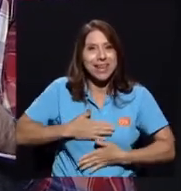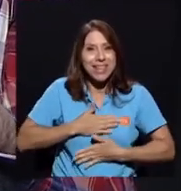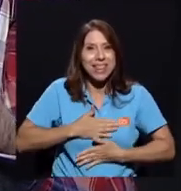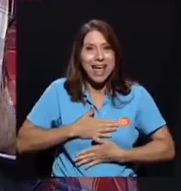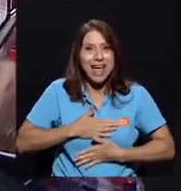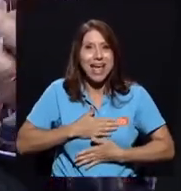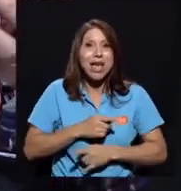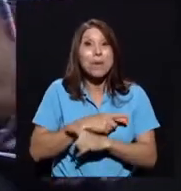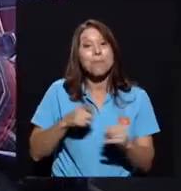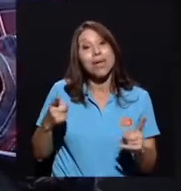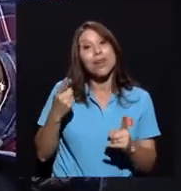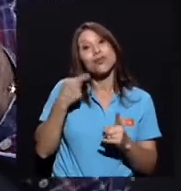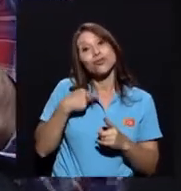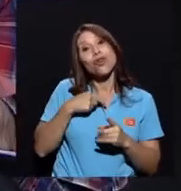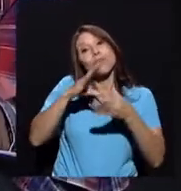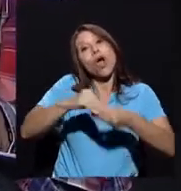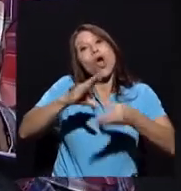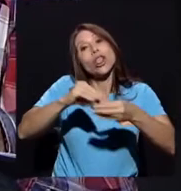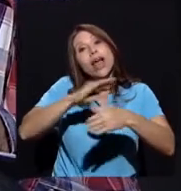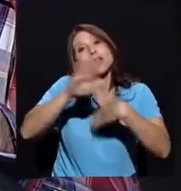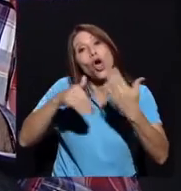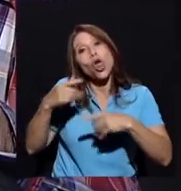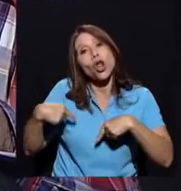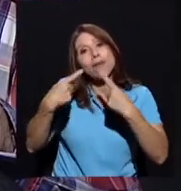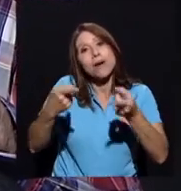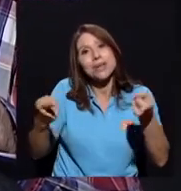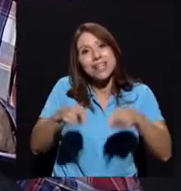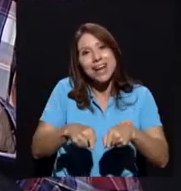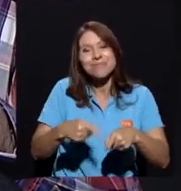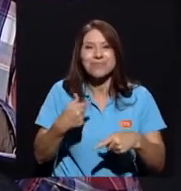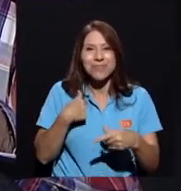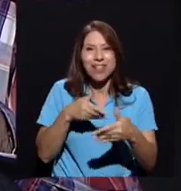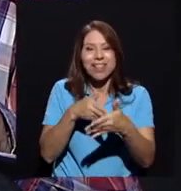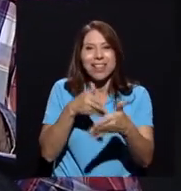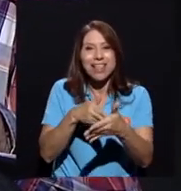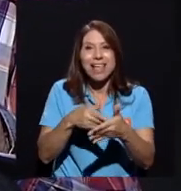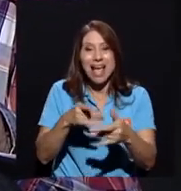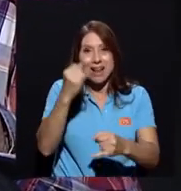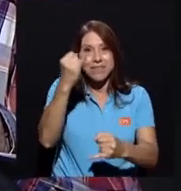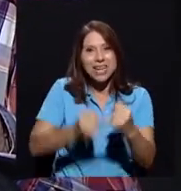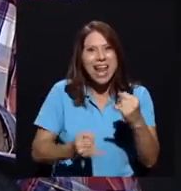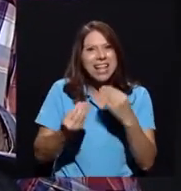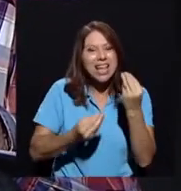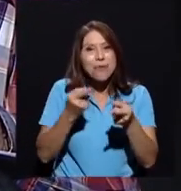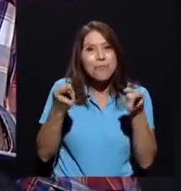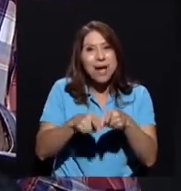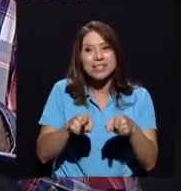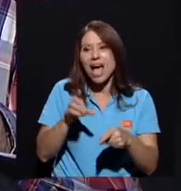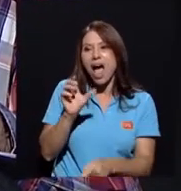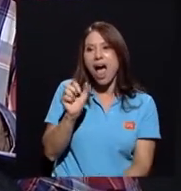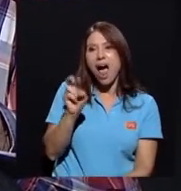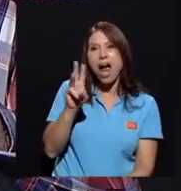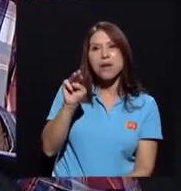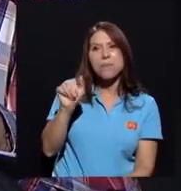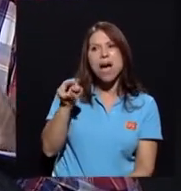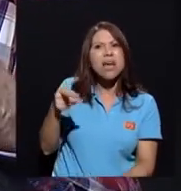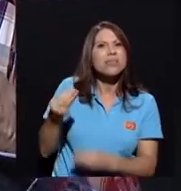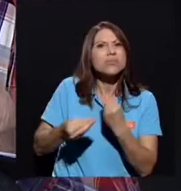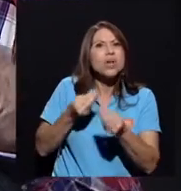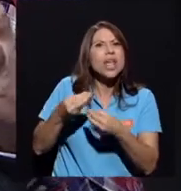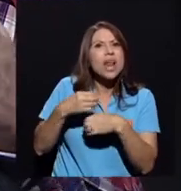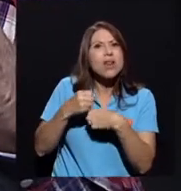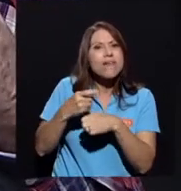hacer el spoiler de la película y brincar nos todo el capítulo y llegar al final al final el arma está era que un